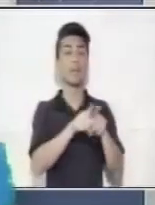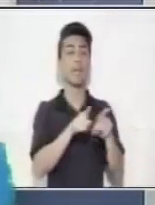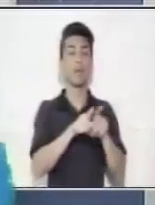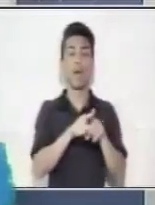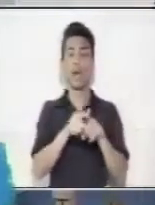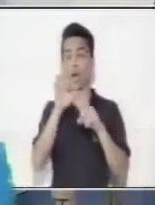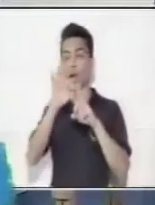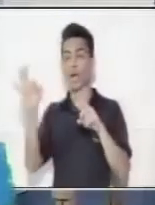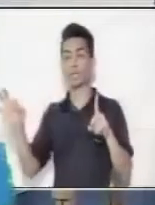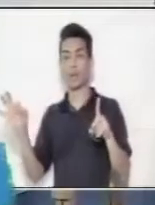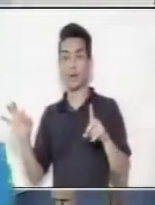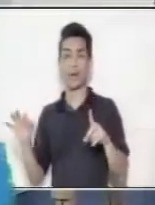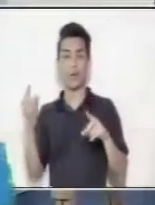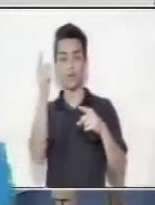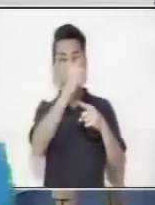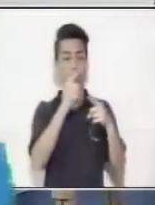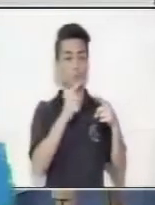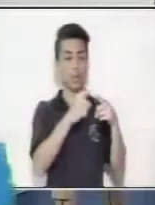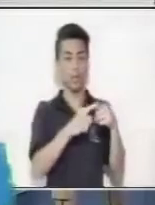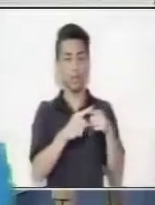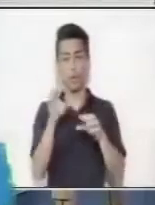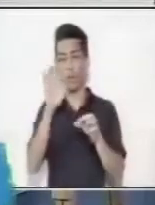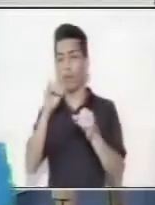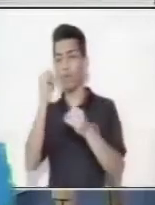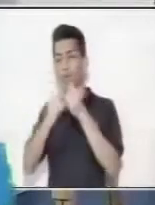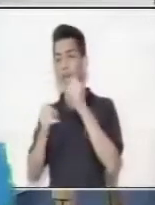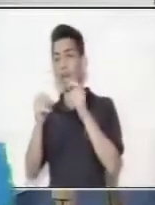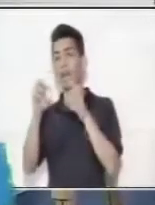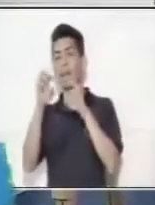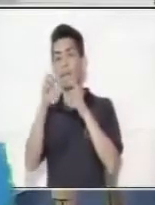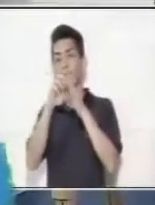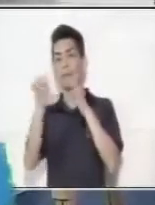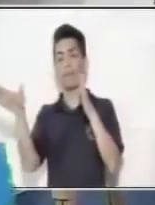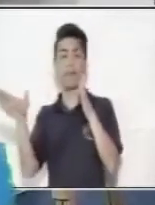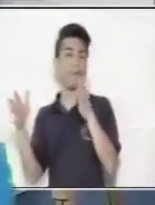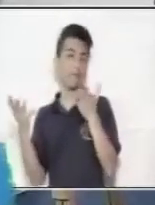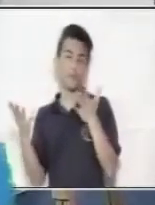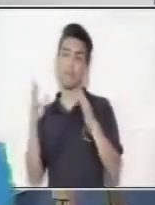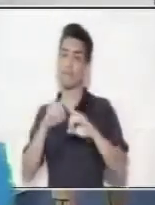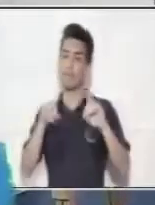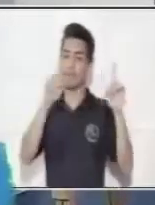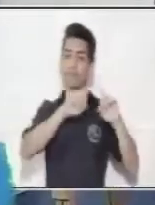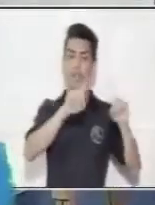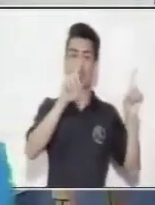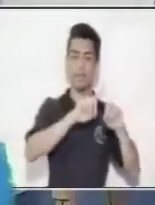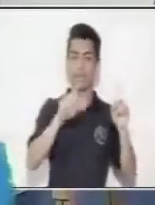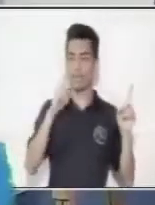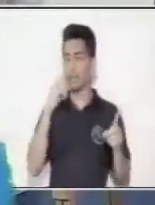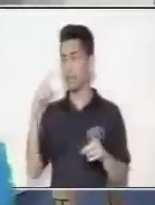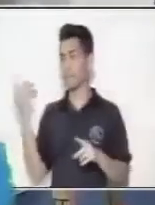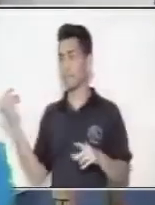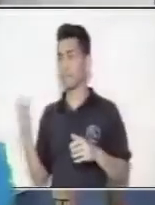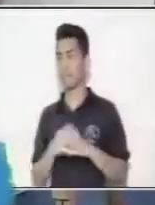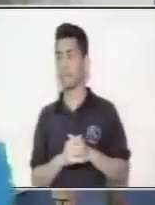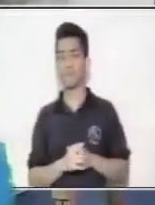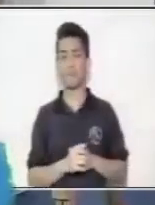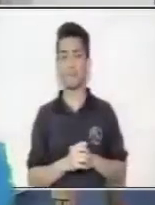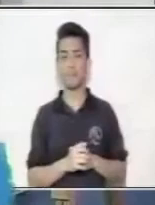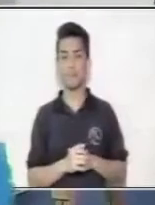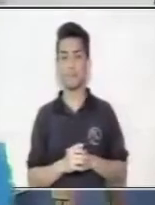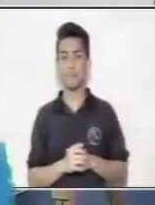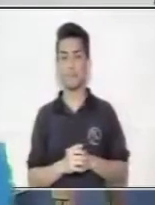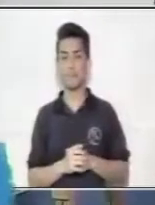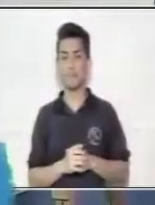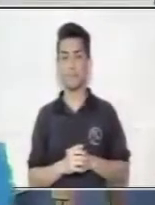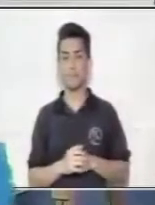con sujeto o la vamos a finalizar con predicado. Aquí podemos identificar que iniciamos con el predicado y después